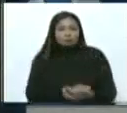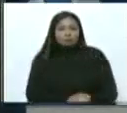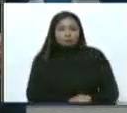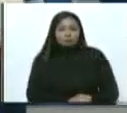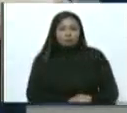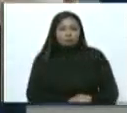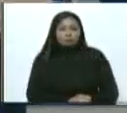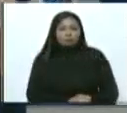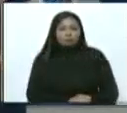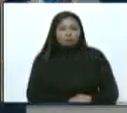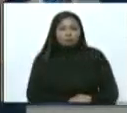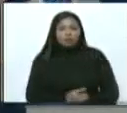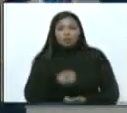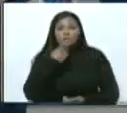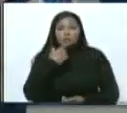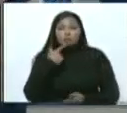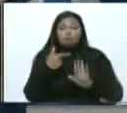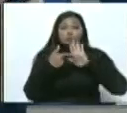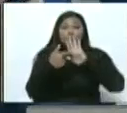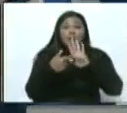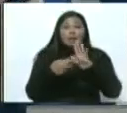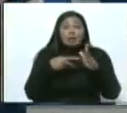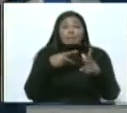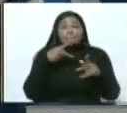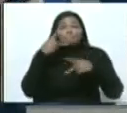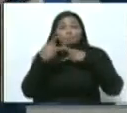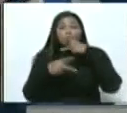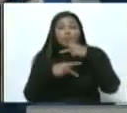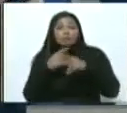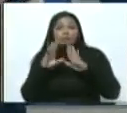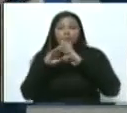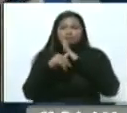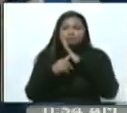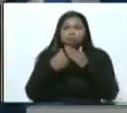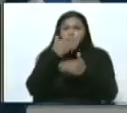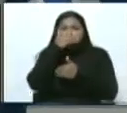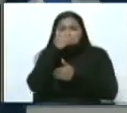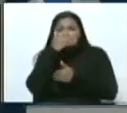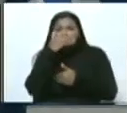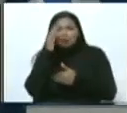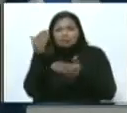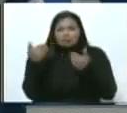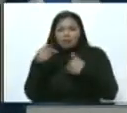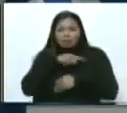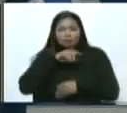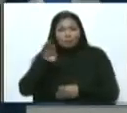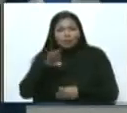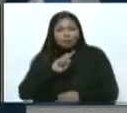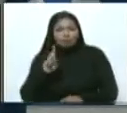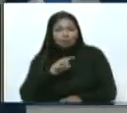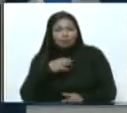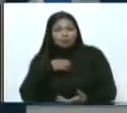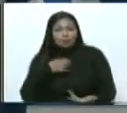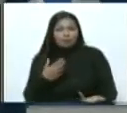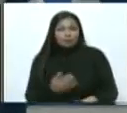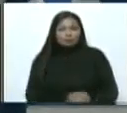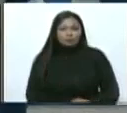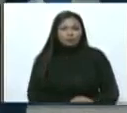Yo creo, es bueno destacar eso, la narcopolítica en Colombia que quieren traer a nuestro país.